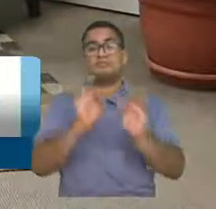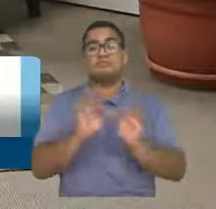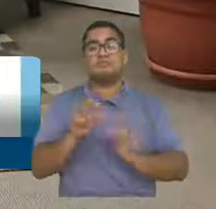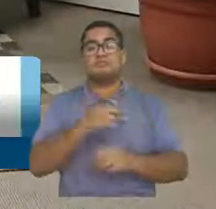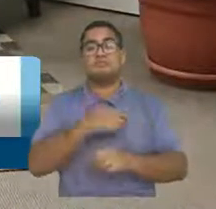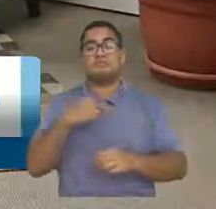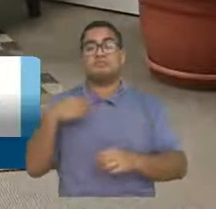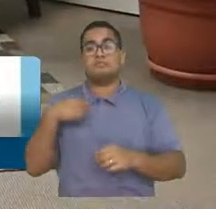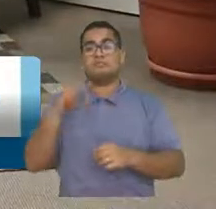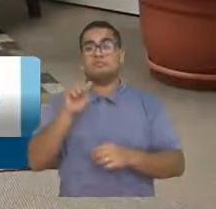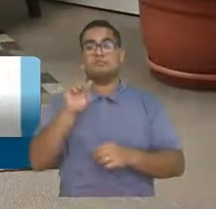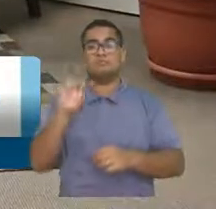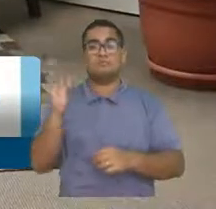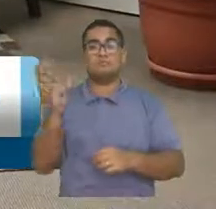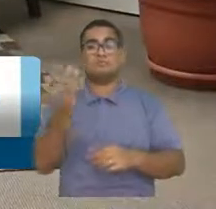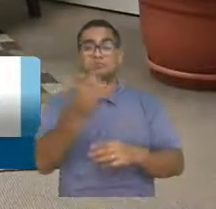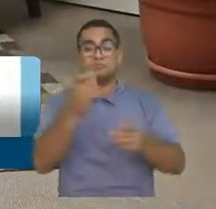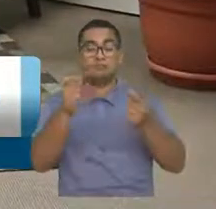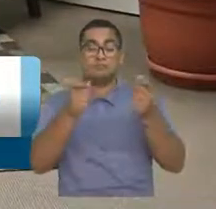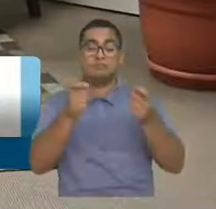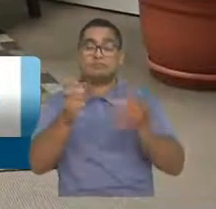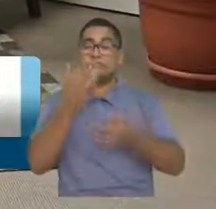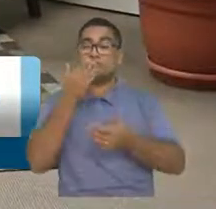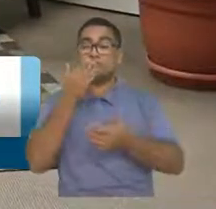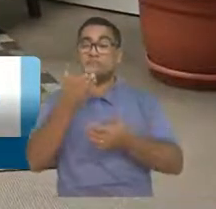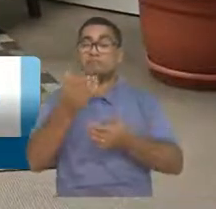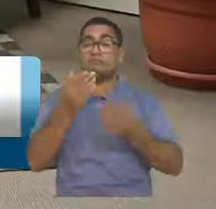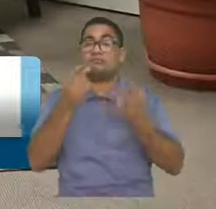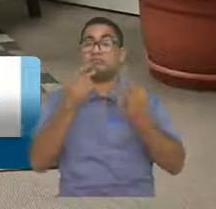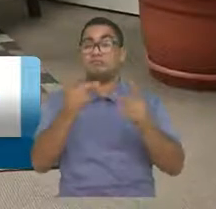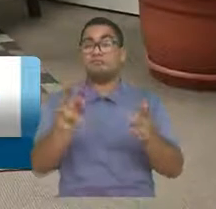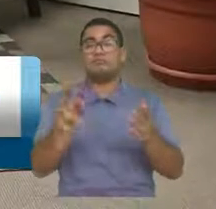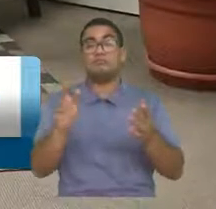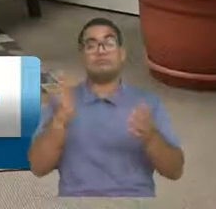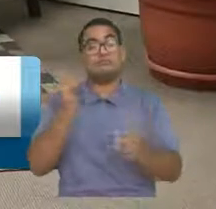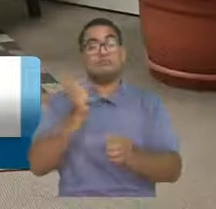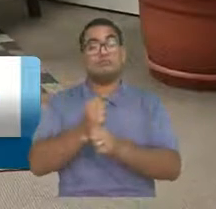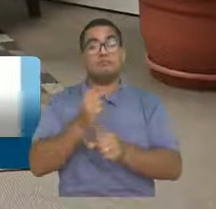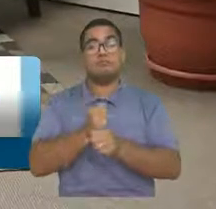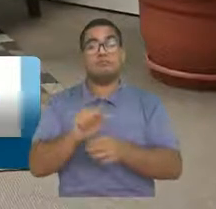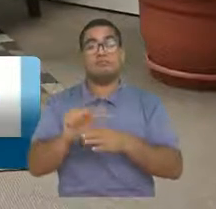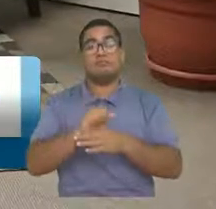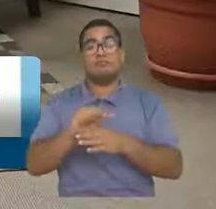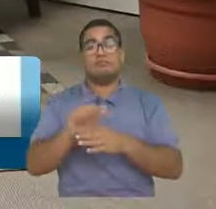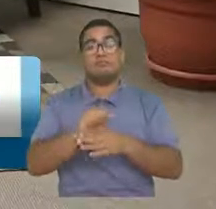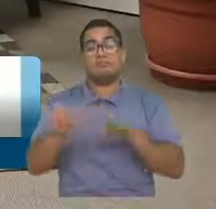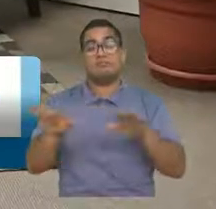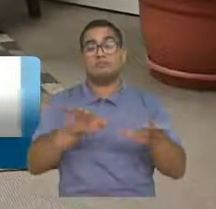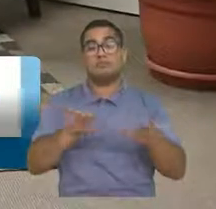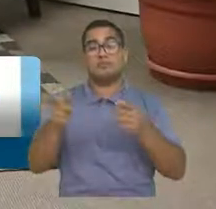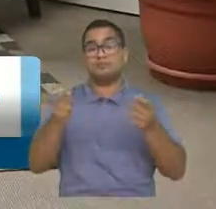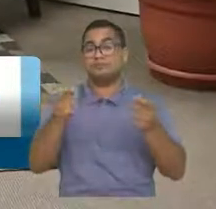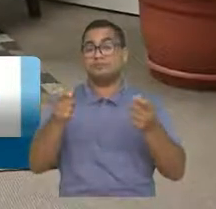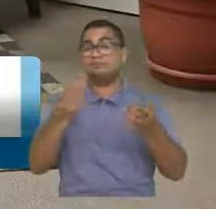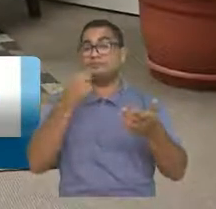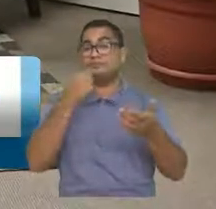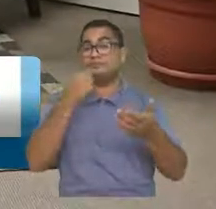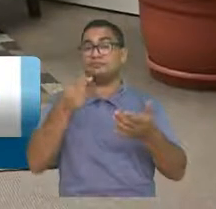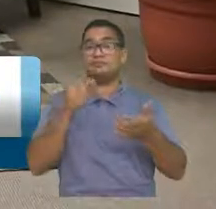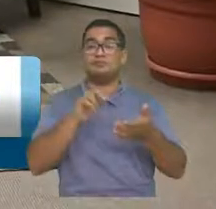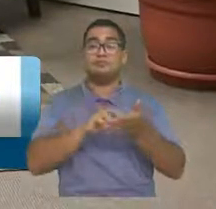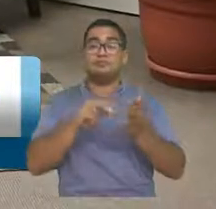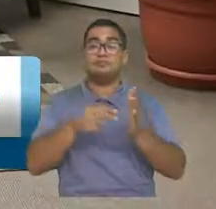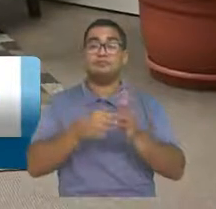Todas las emociones son válidas y buenas, pero hay que gestionarlas porque no pueden controlarlas ellas. No controlarlas ellas a nosotros,